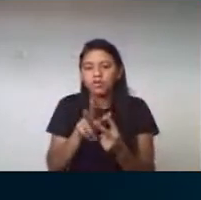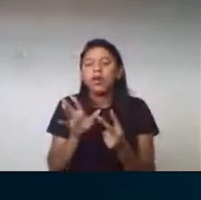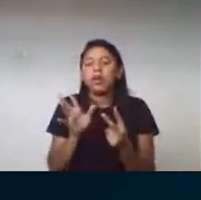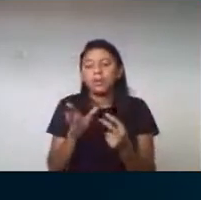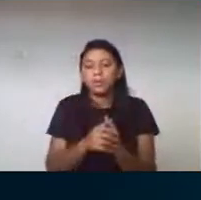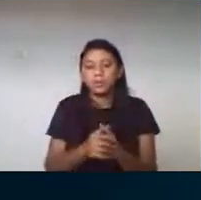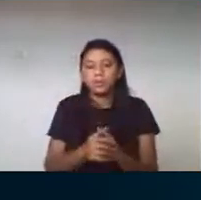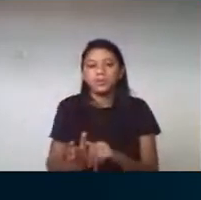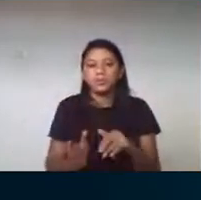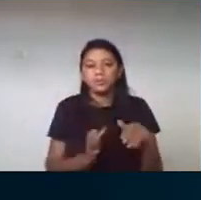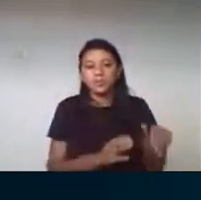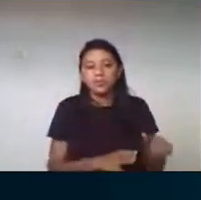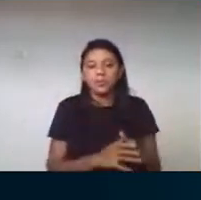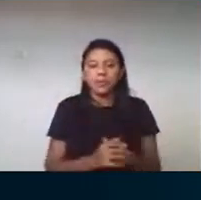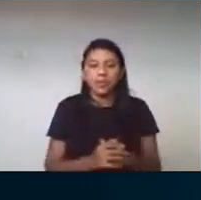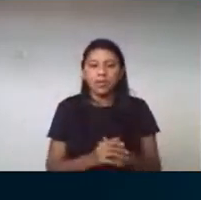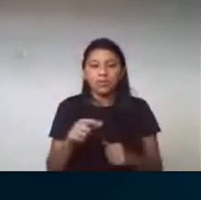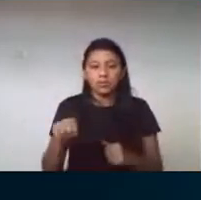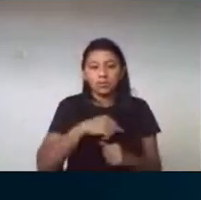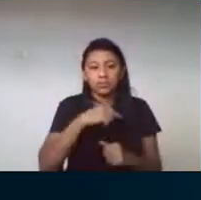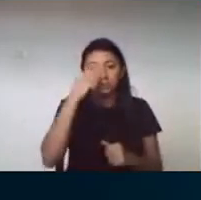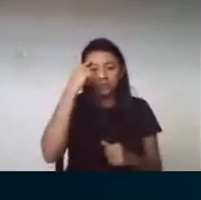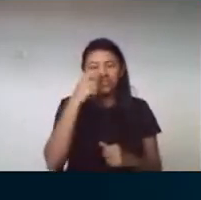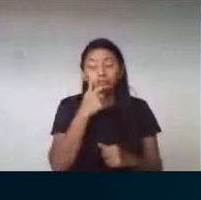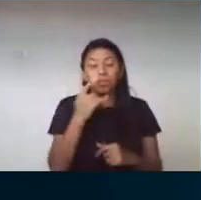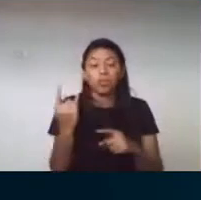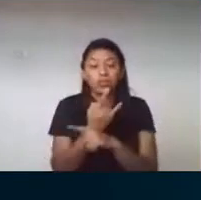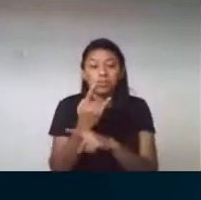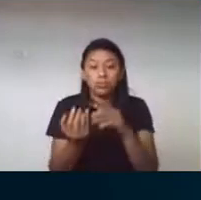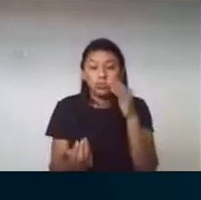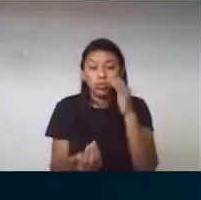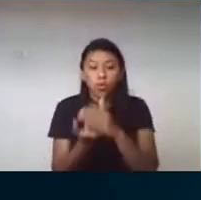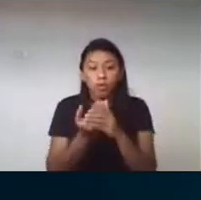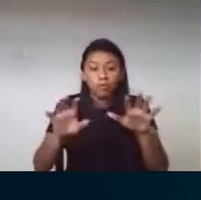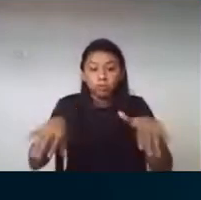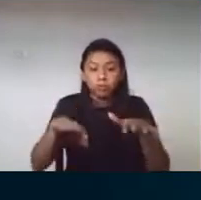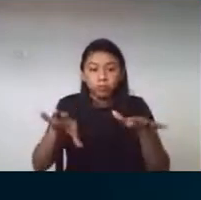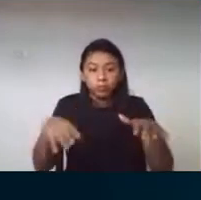efecto, implementar una nueva tecnología reduce, por ejemplo, los costos